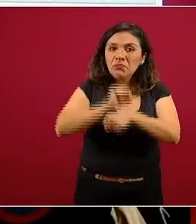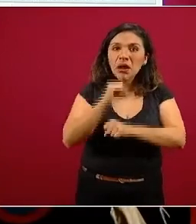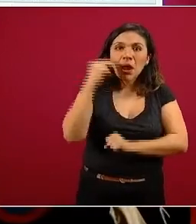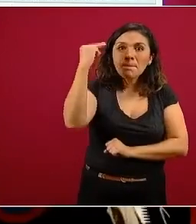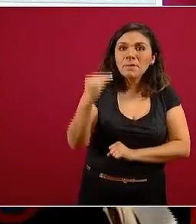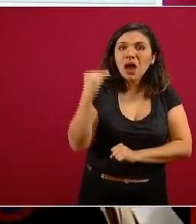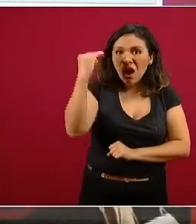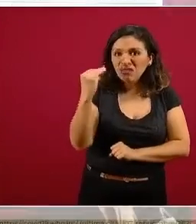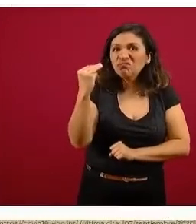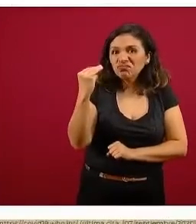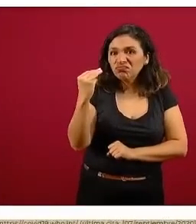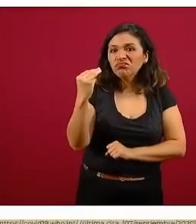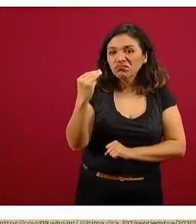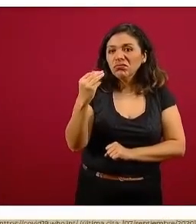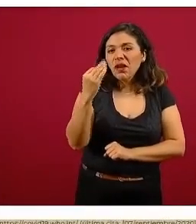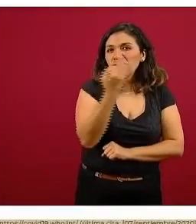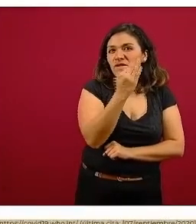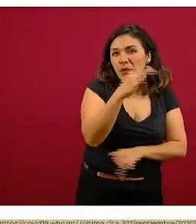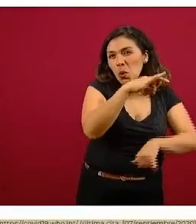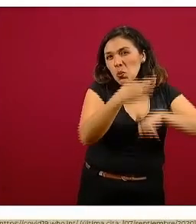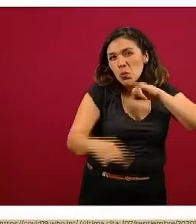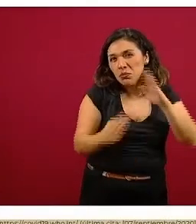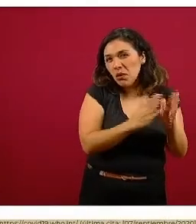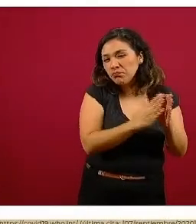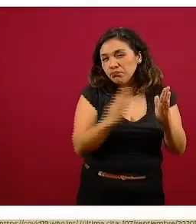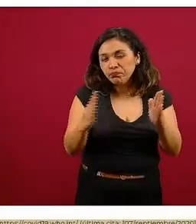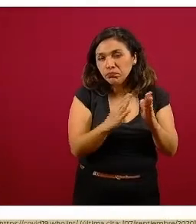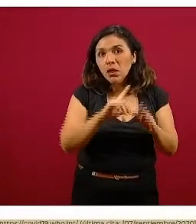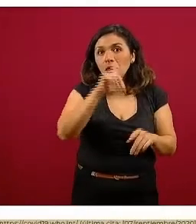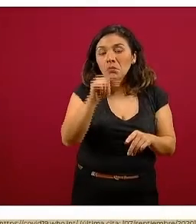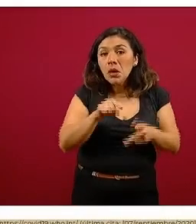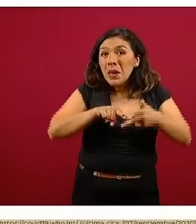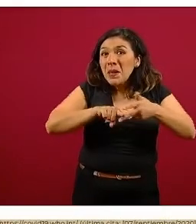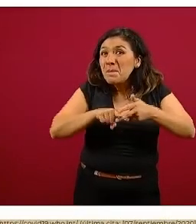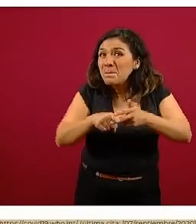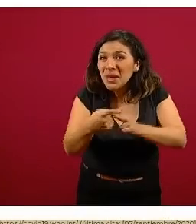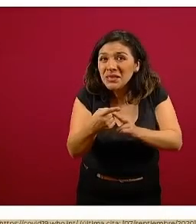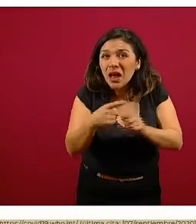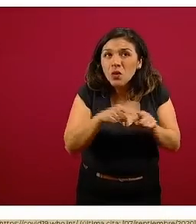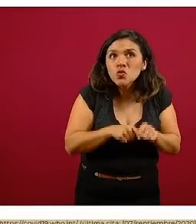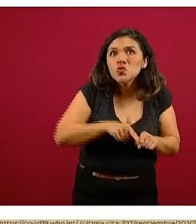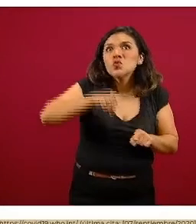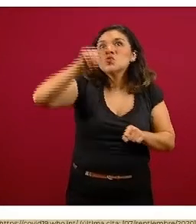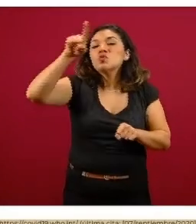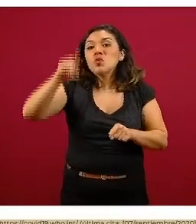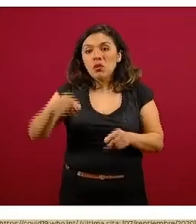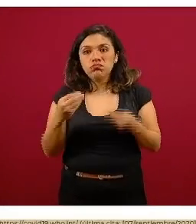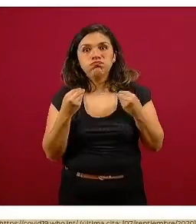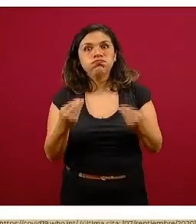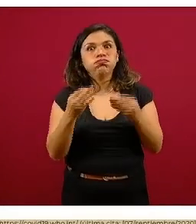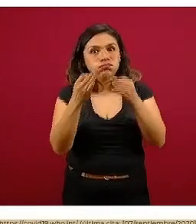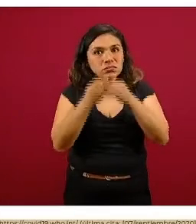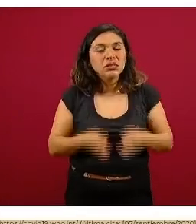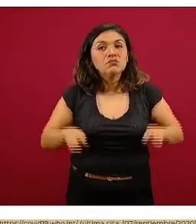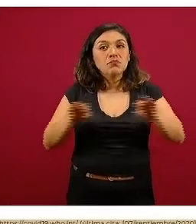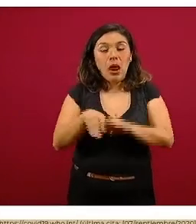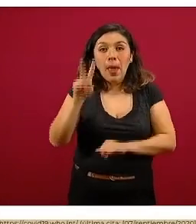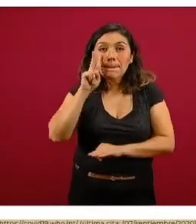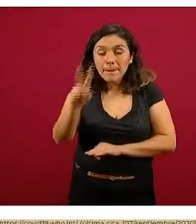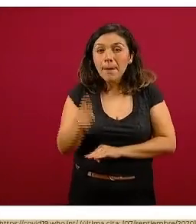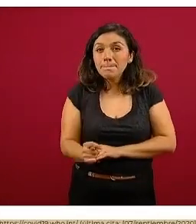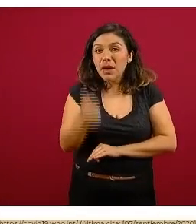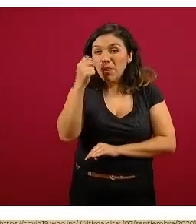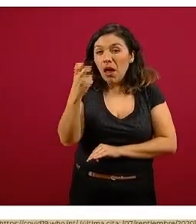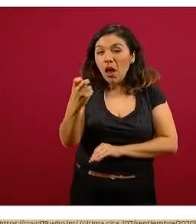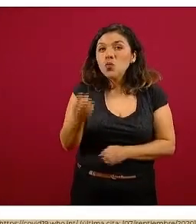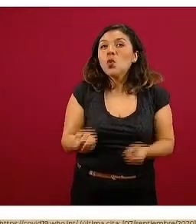marzo, al terminar prácticamente febrero. Tiene un escalamiento inicial importante, de hecho vemos que en su momento los